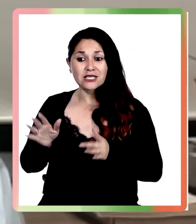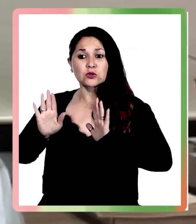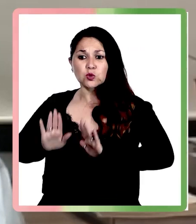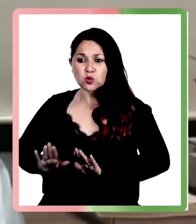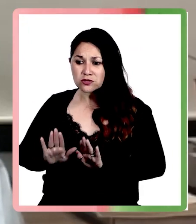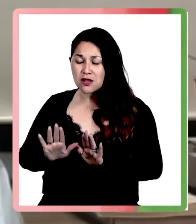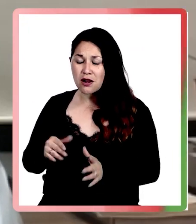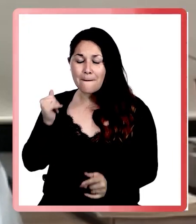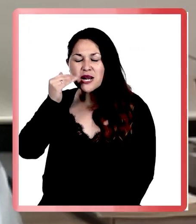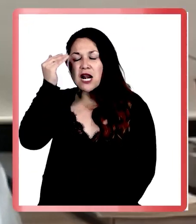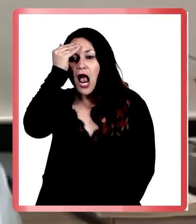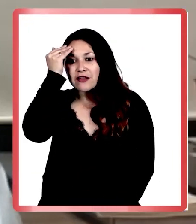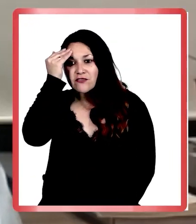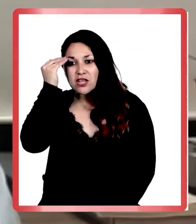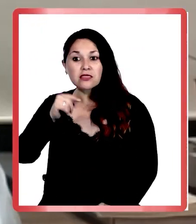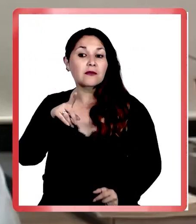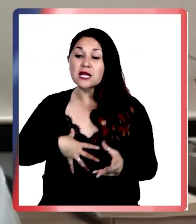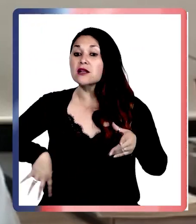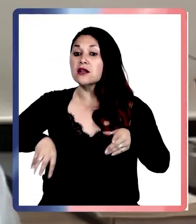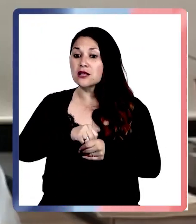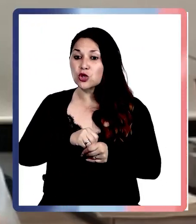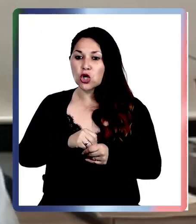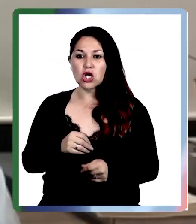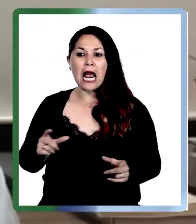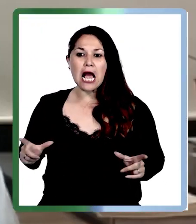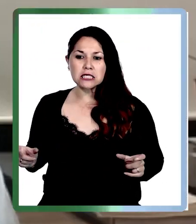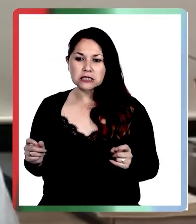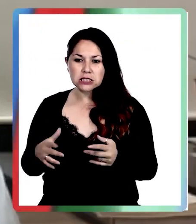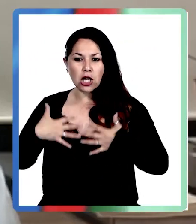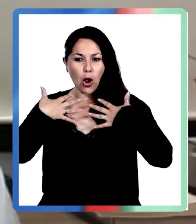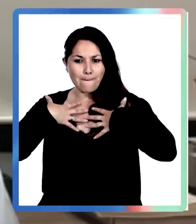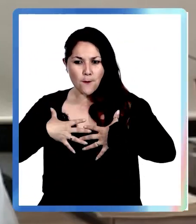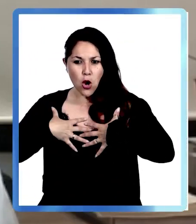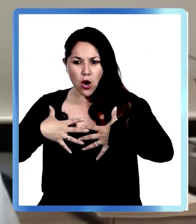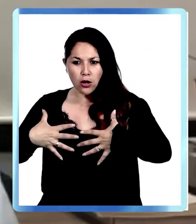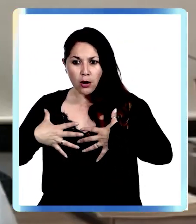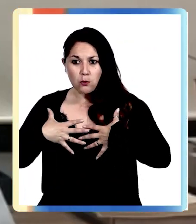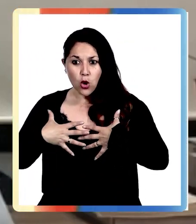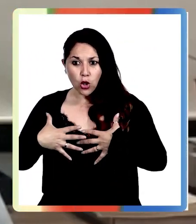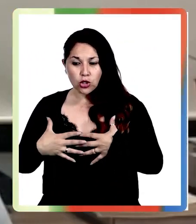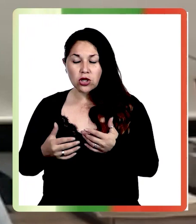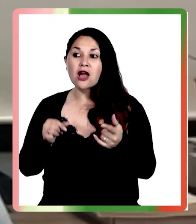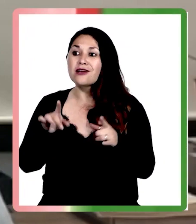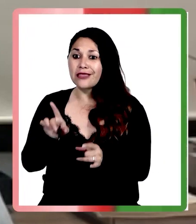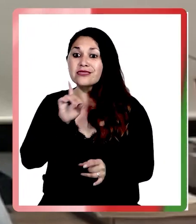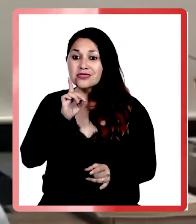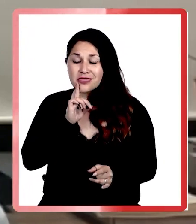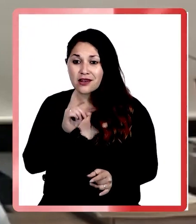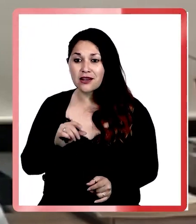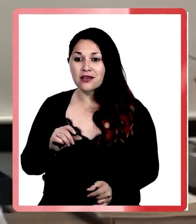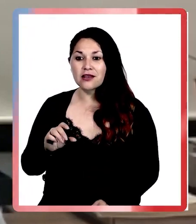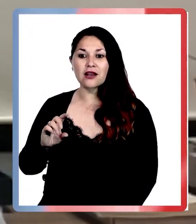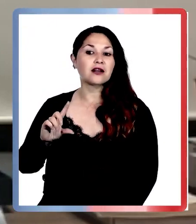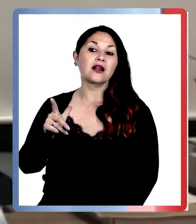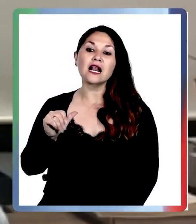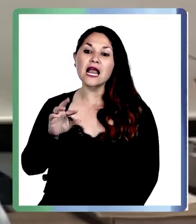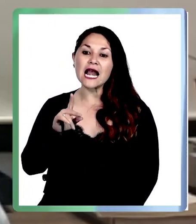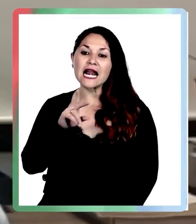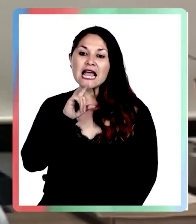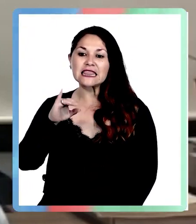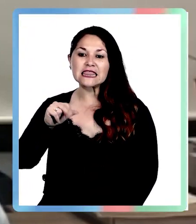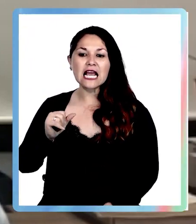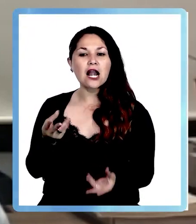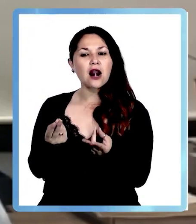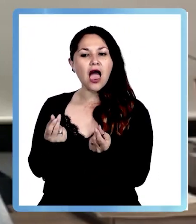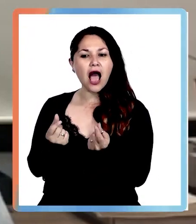las patologías que están en el GES Auge, cáncer de pulmón, por ejemplo, también, tienen garantía explícita en tiempo,